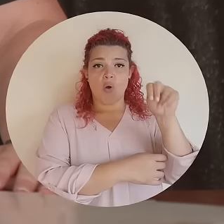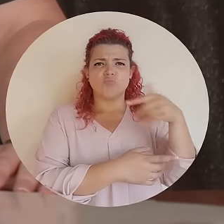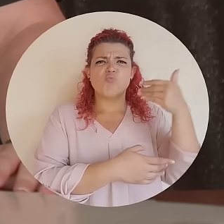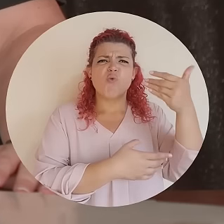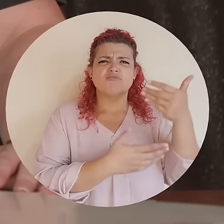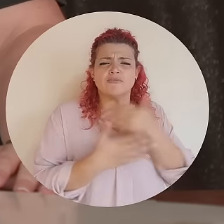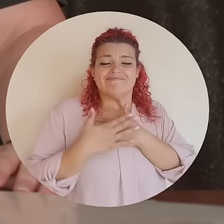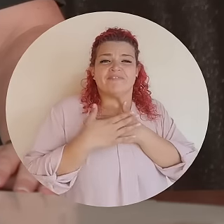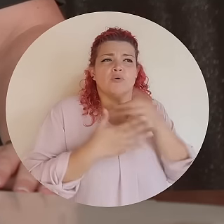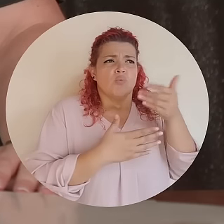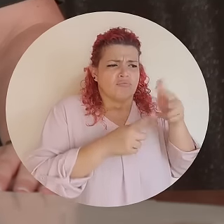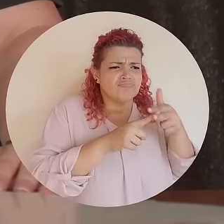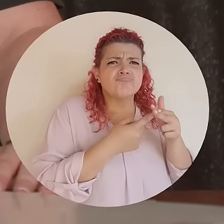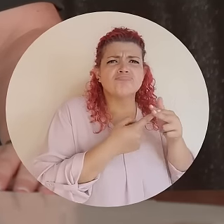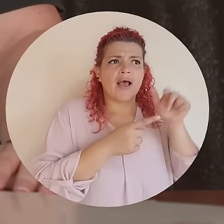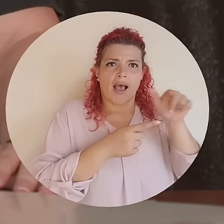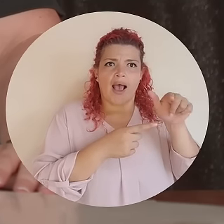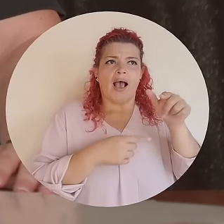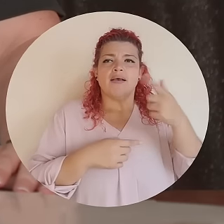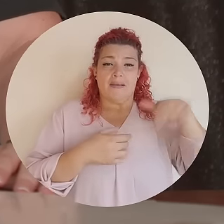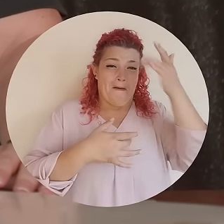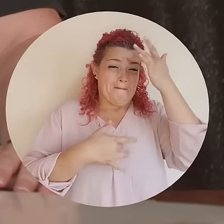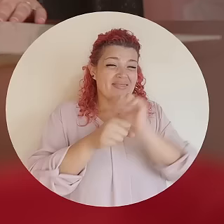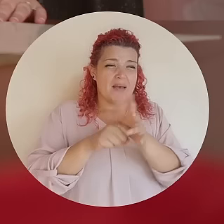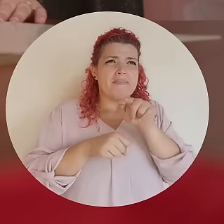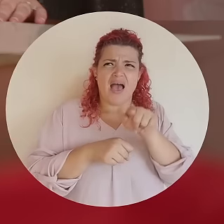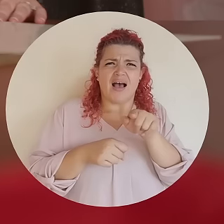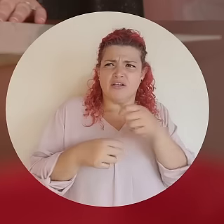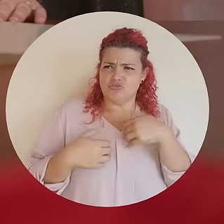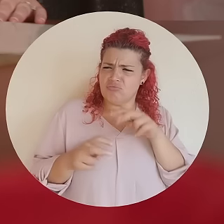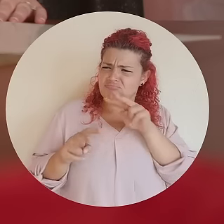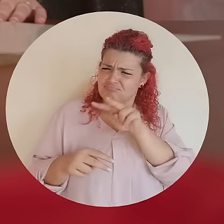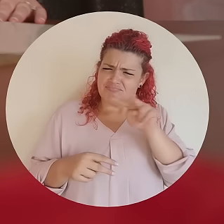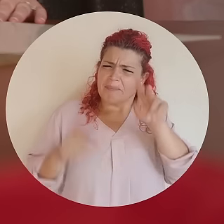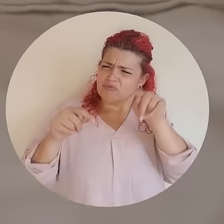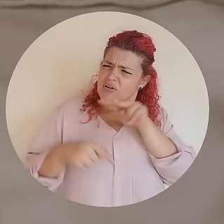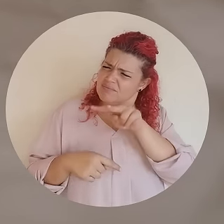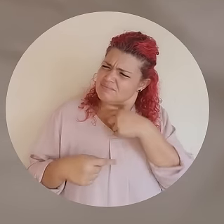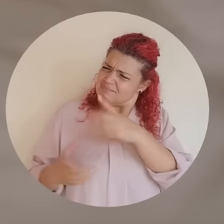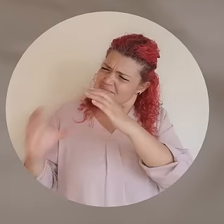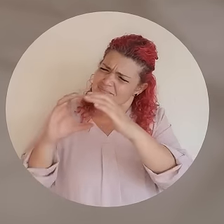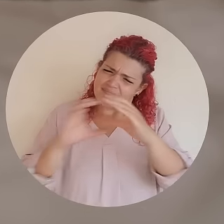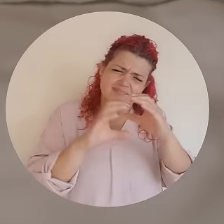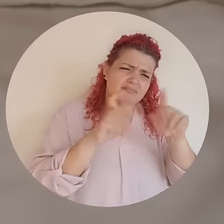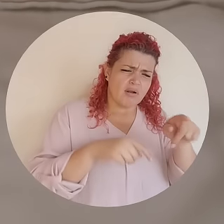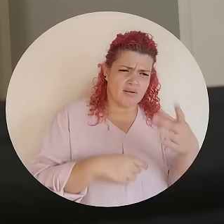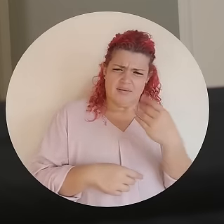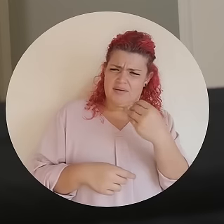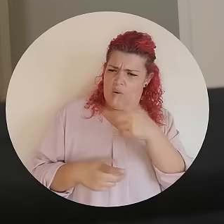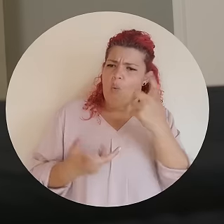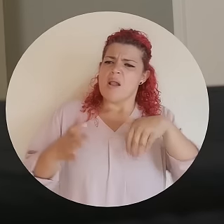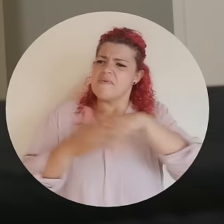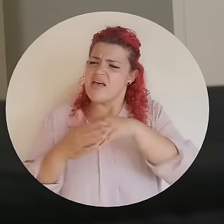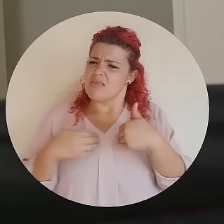decidí unirme a las personas y ver cuáles eran sus barreras. Entonces empecé a hablar con ellos y a diseñar ropa que